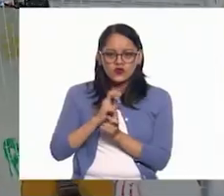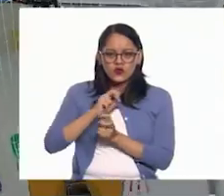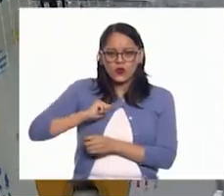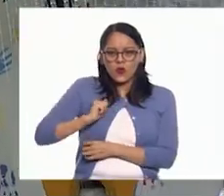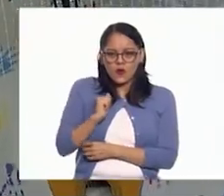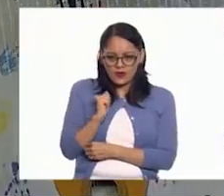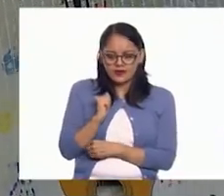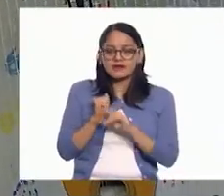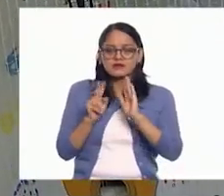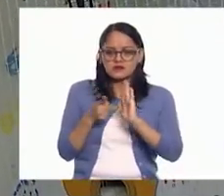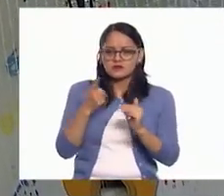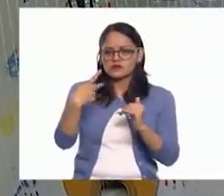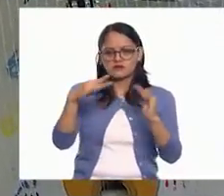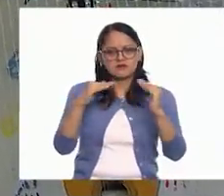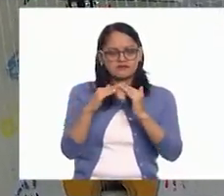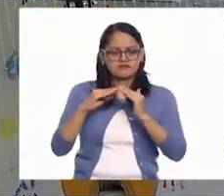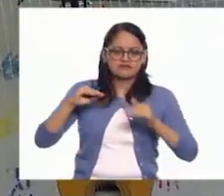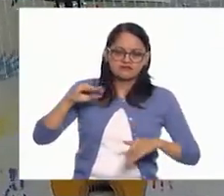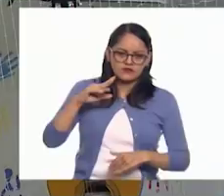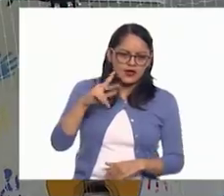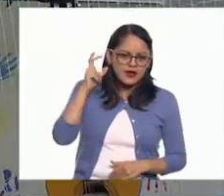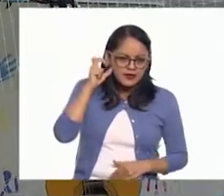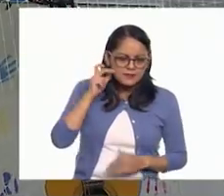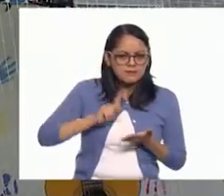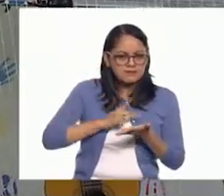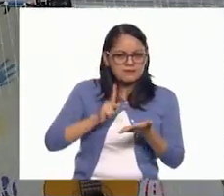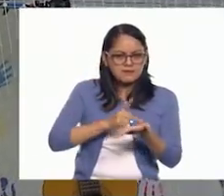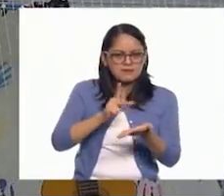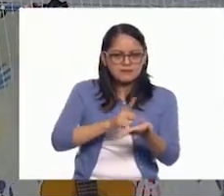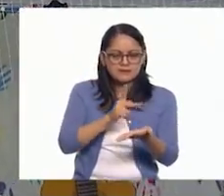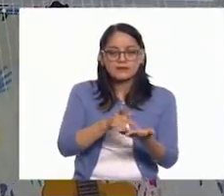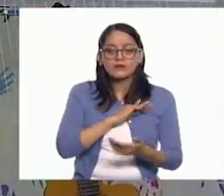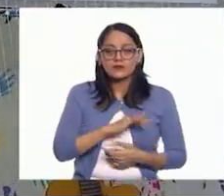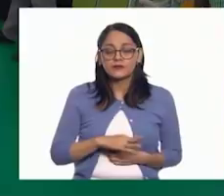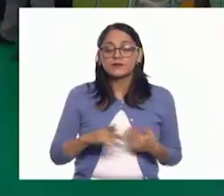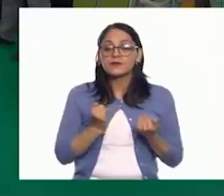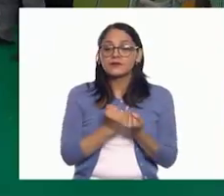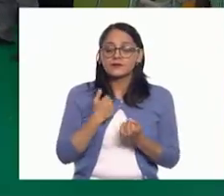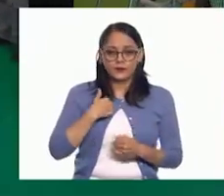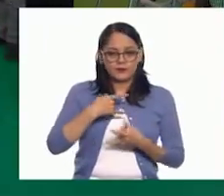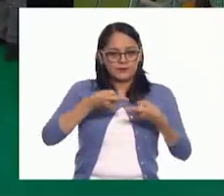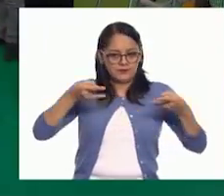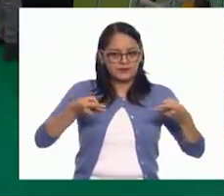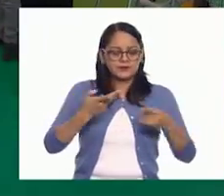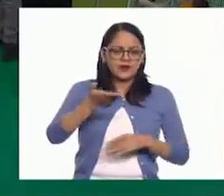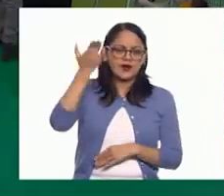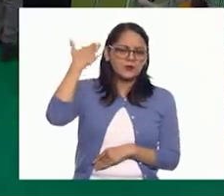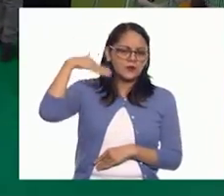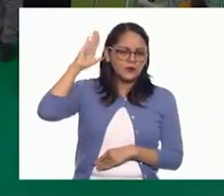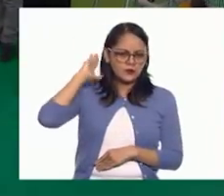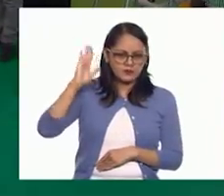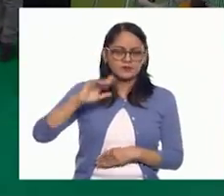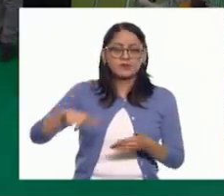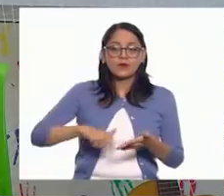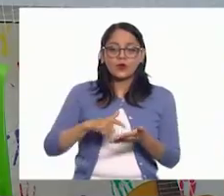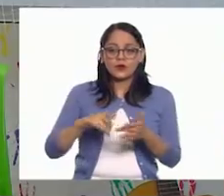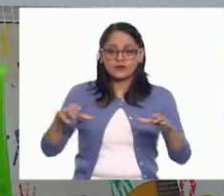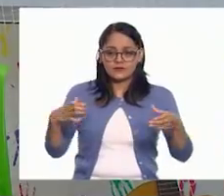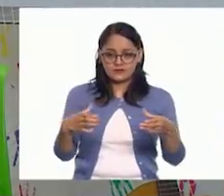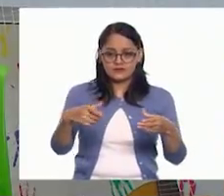estamos a punto de iniciar. Déjame te cuento una cosa. Hace mucho tiempo, en una radio